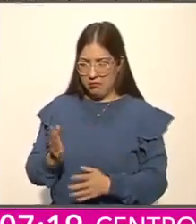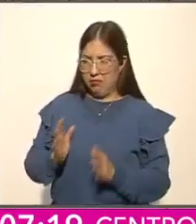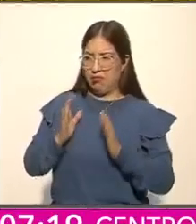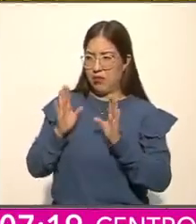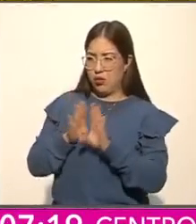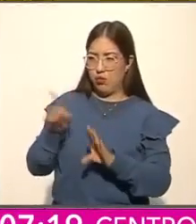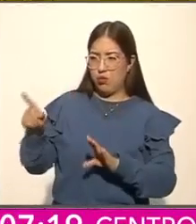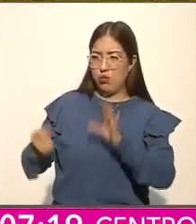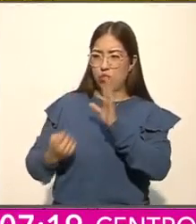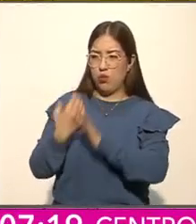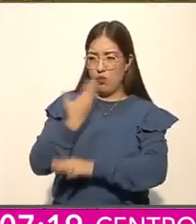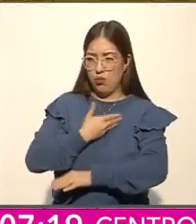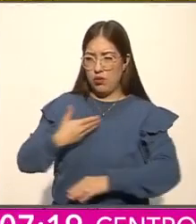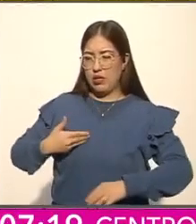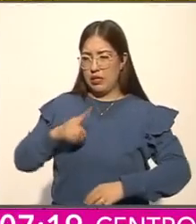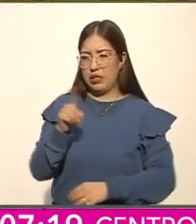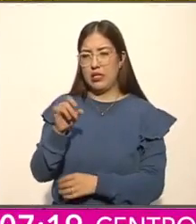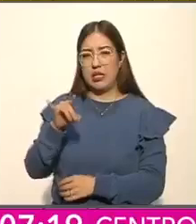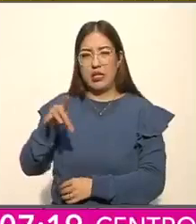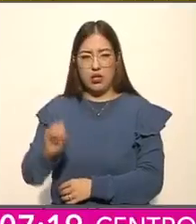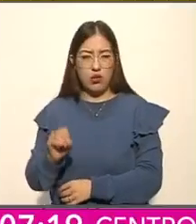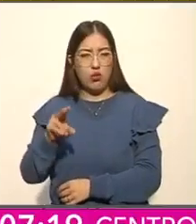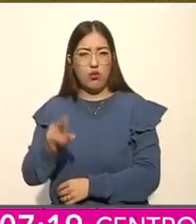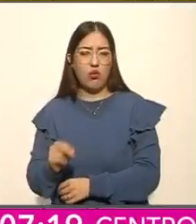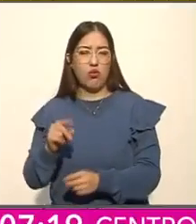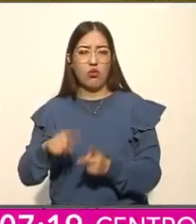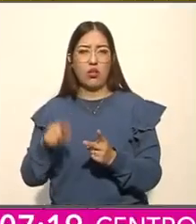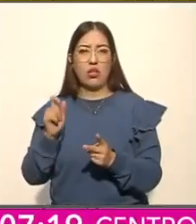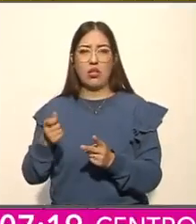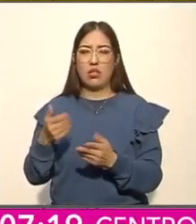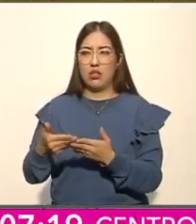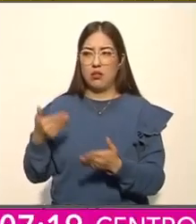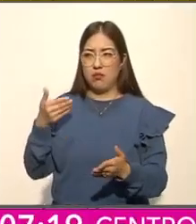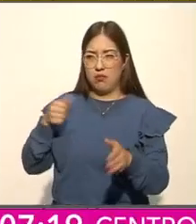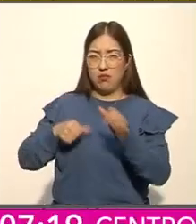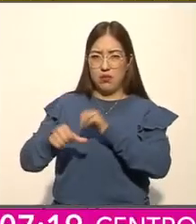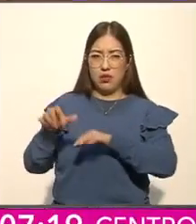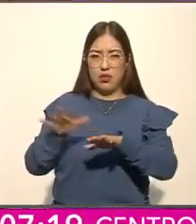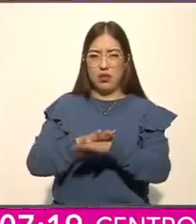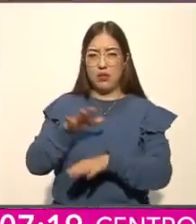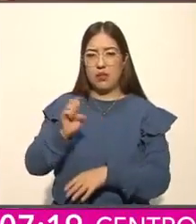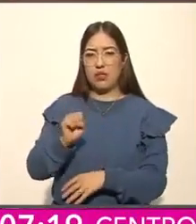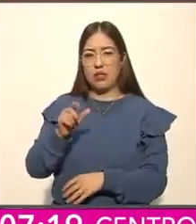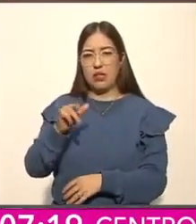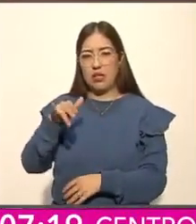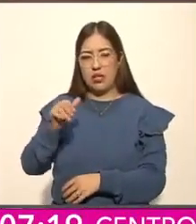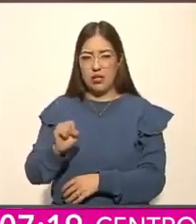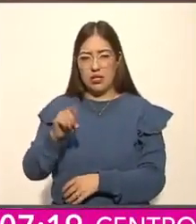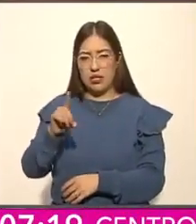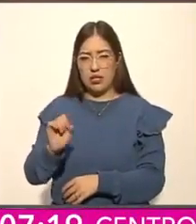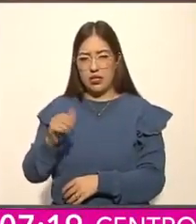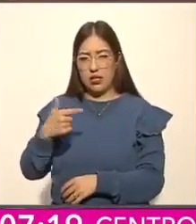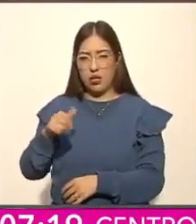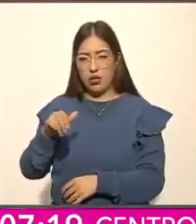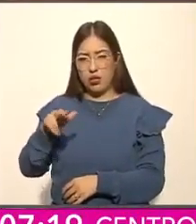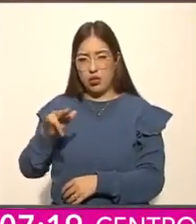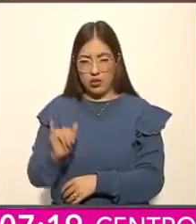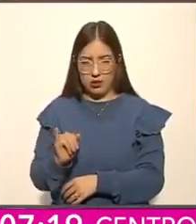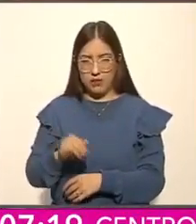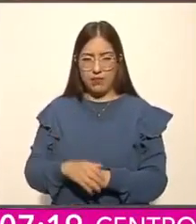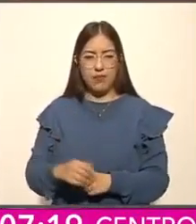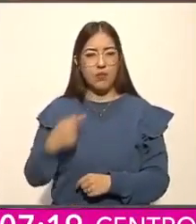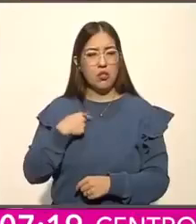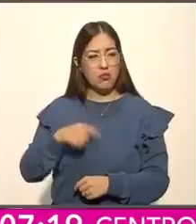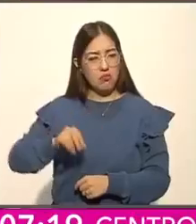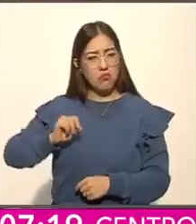presidente Ernesto Zedillo y no al saliente Carlos Salinas de Gortari. Protesto